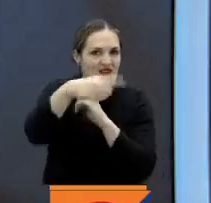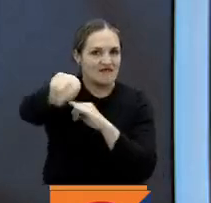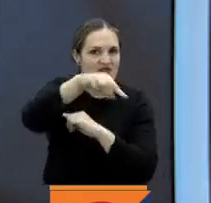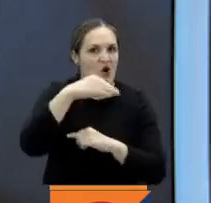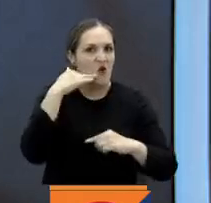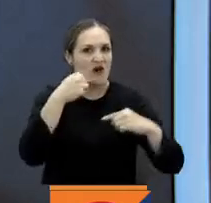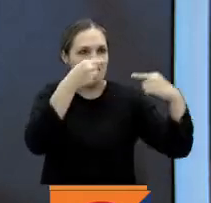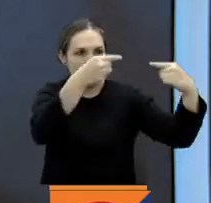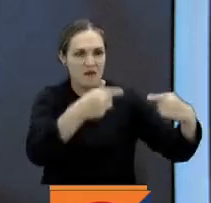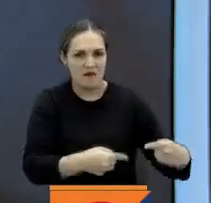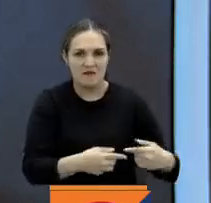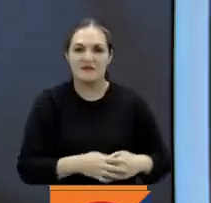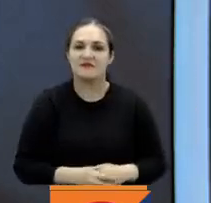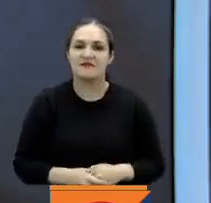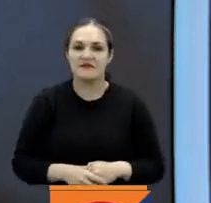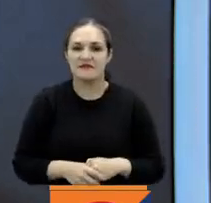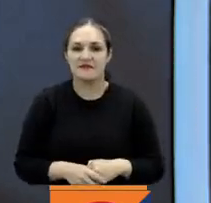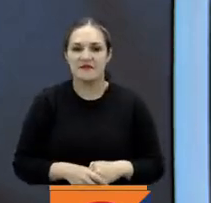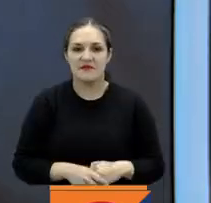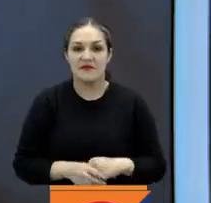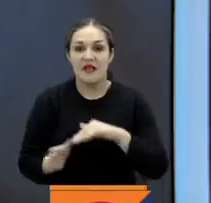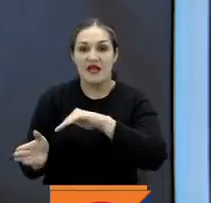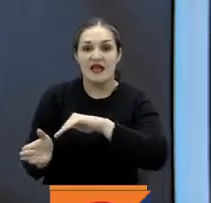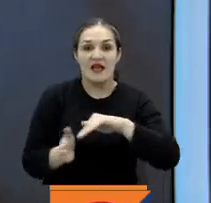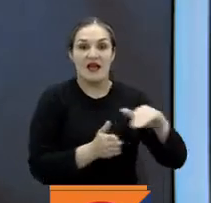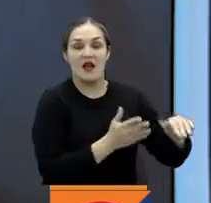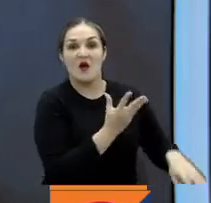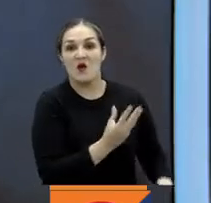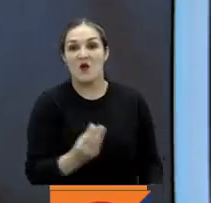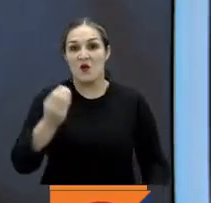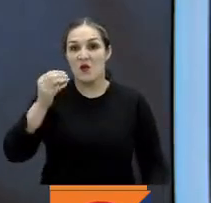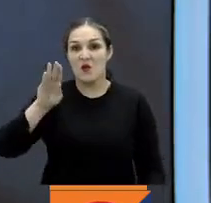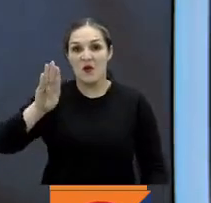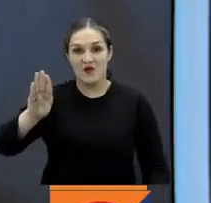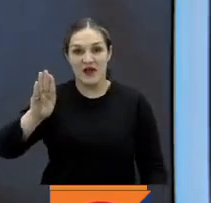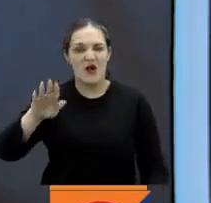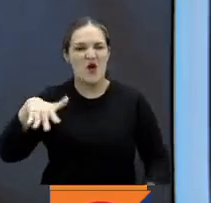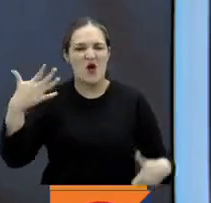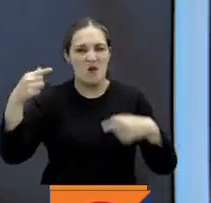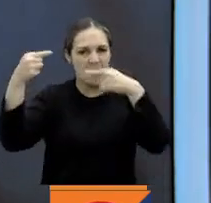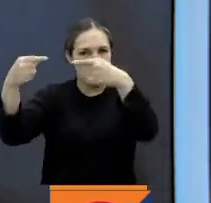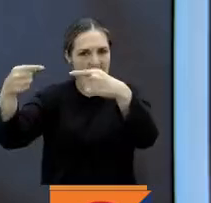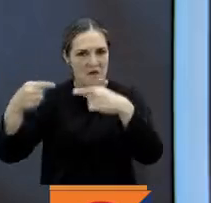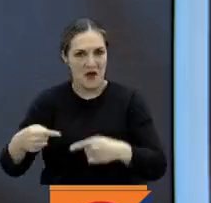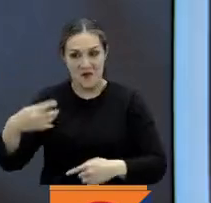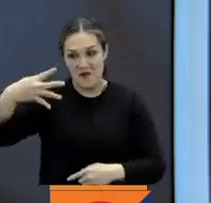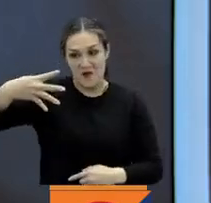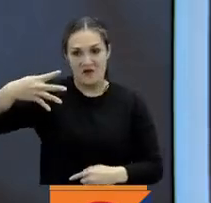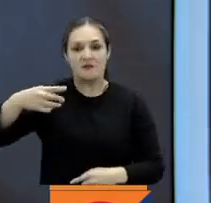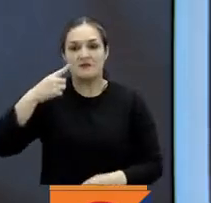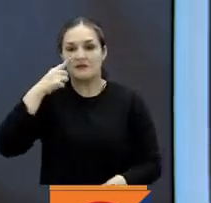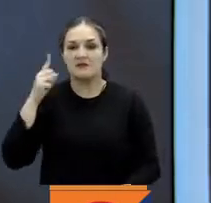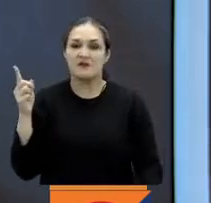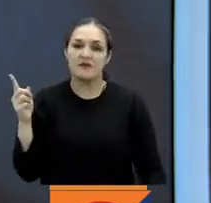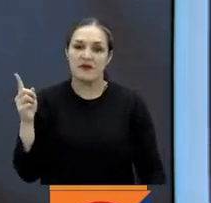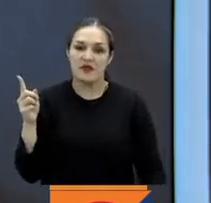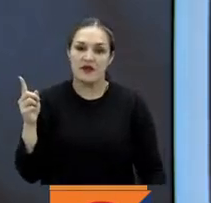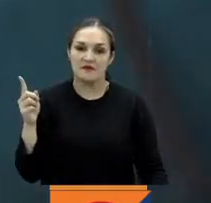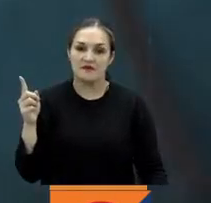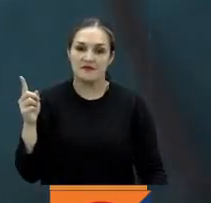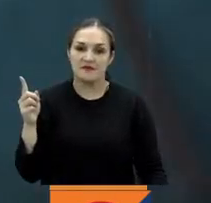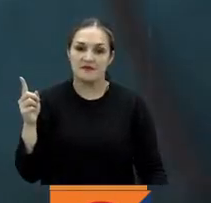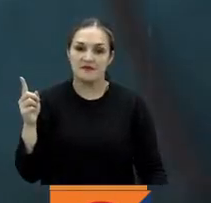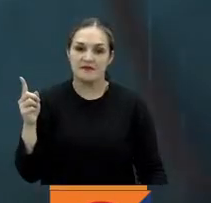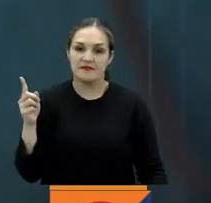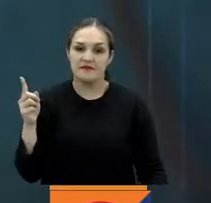estos partidos. Vámonos ahora con el grupo B. ¿Cómo se va a jugar esta primera fecha del grupo B? Aquí